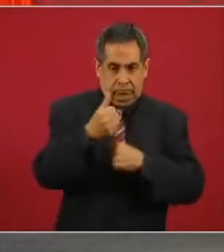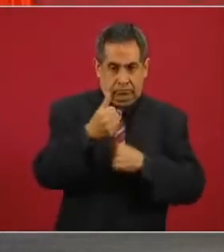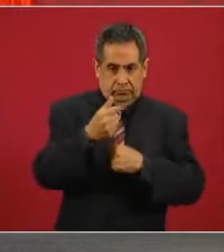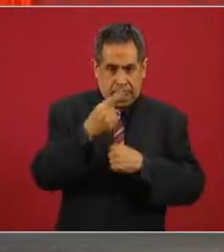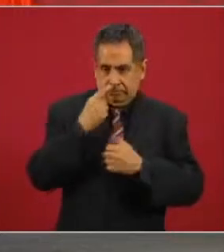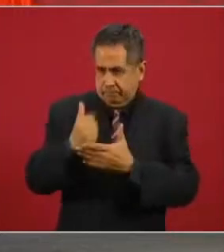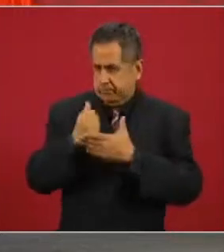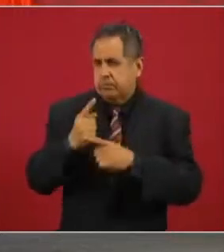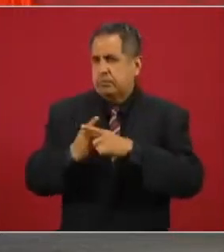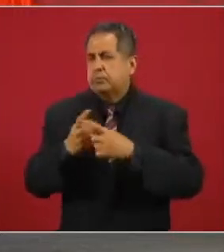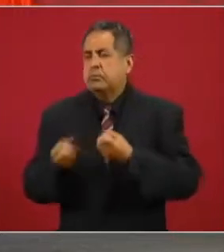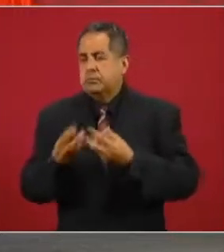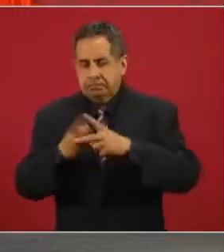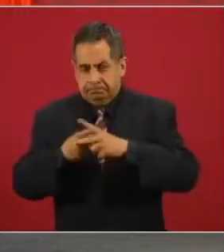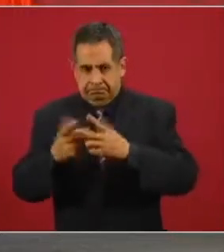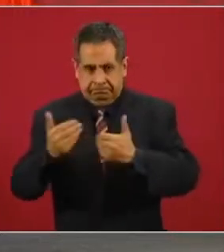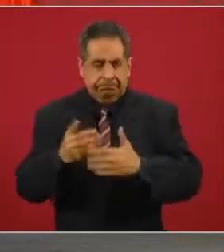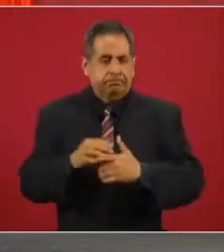ayúdenme,